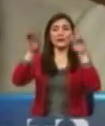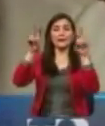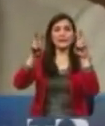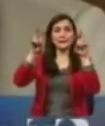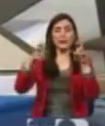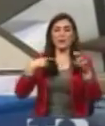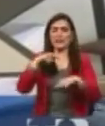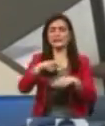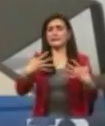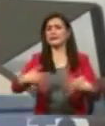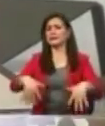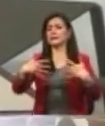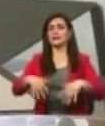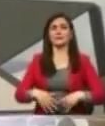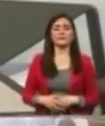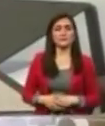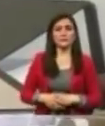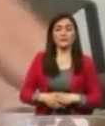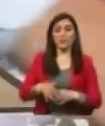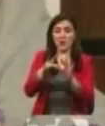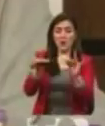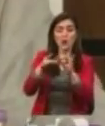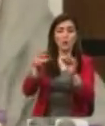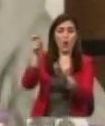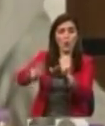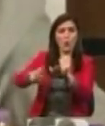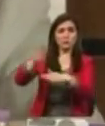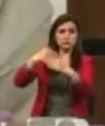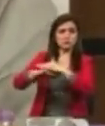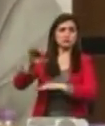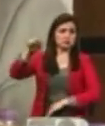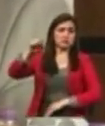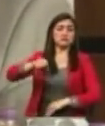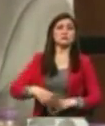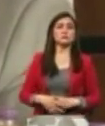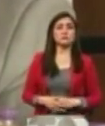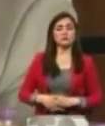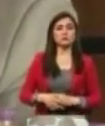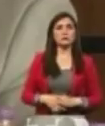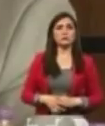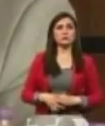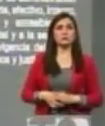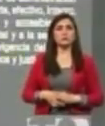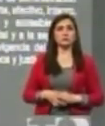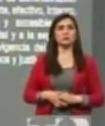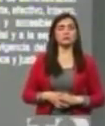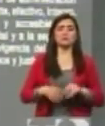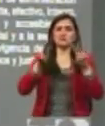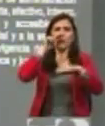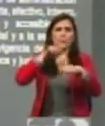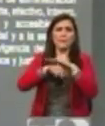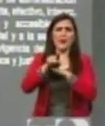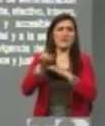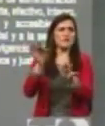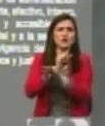tema gravísimo. Tampoco desmintió haber enviado escritos a jueces de la institución. Sin embargo, no califica sus acciones como una intromisión